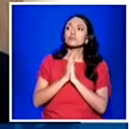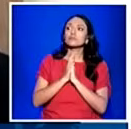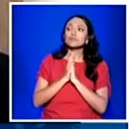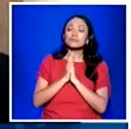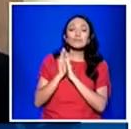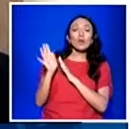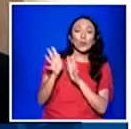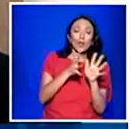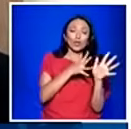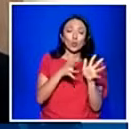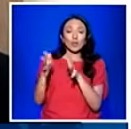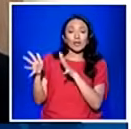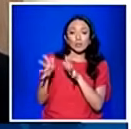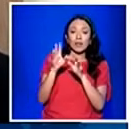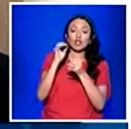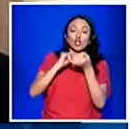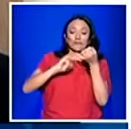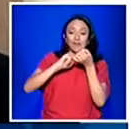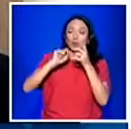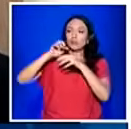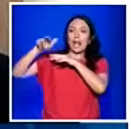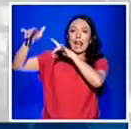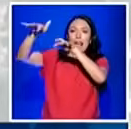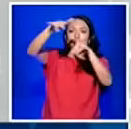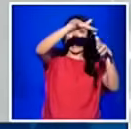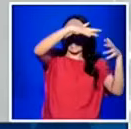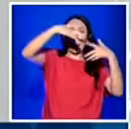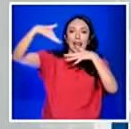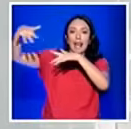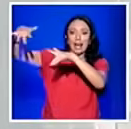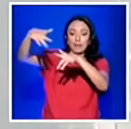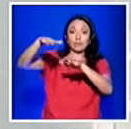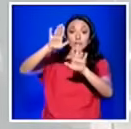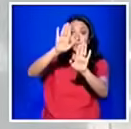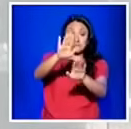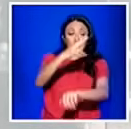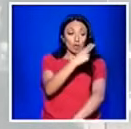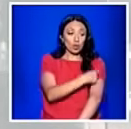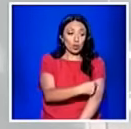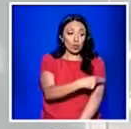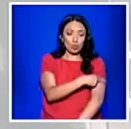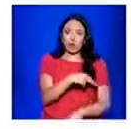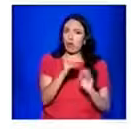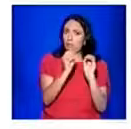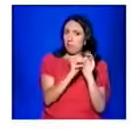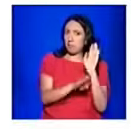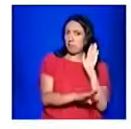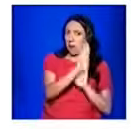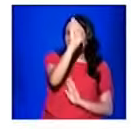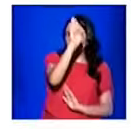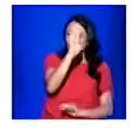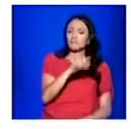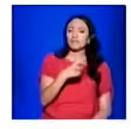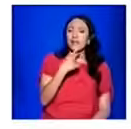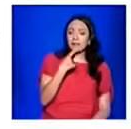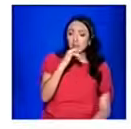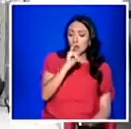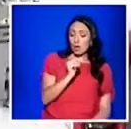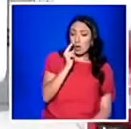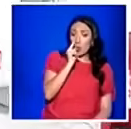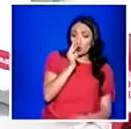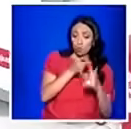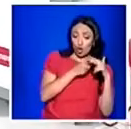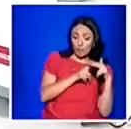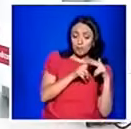los vientos y se mueven también los virus en la región latinoamericana. En la Cruz Roja las cifras son más dramáticas. Desde que inició el mes de junio,